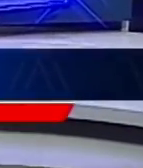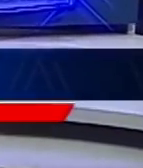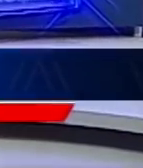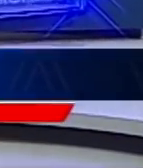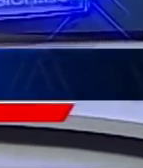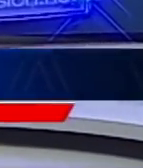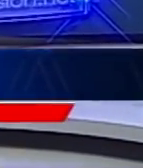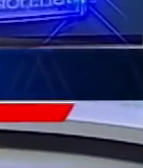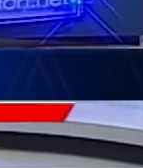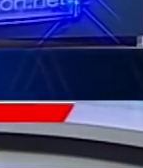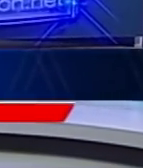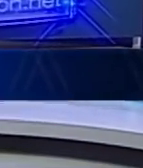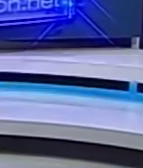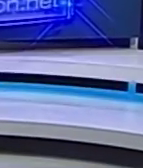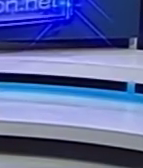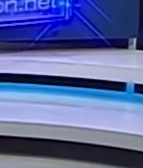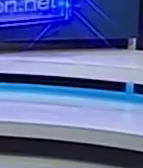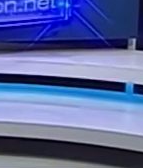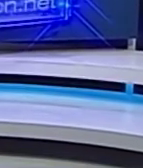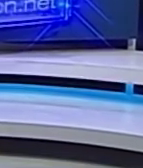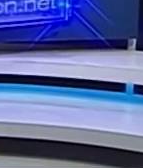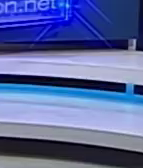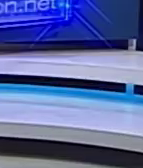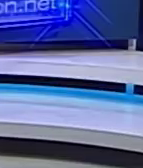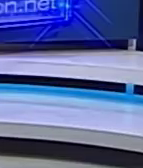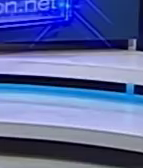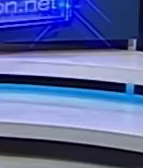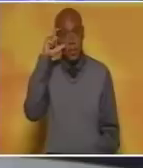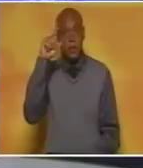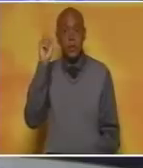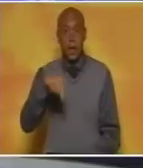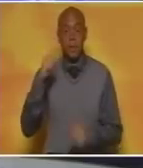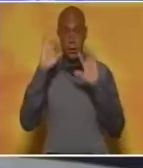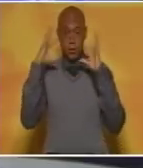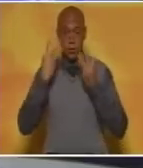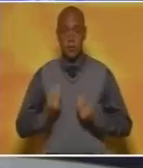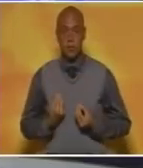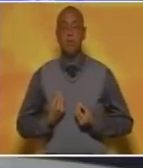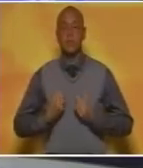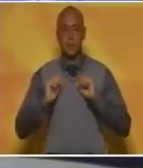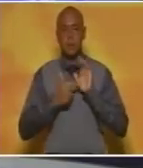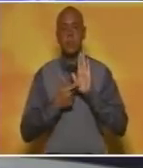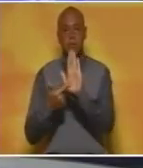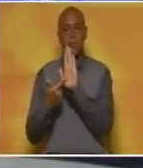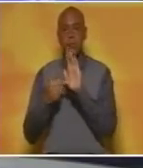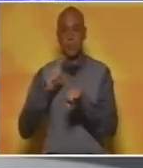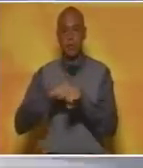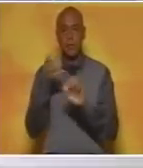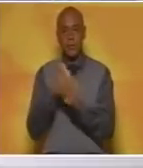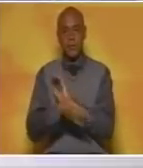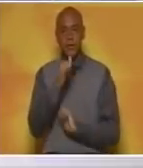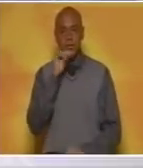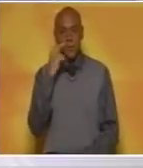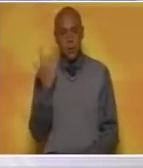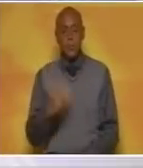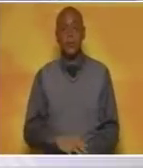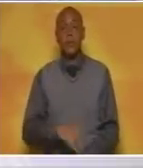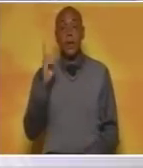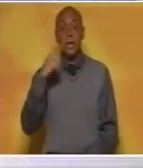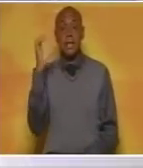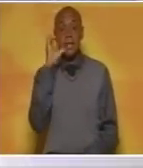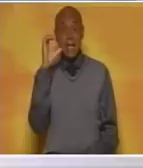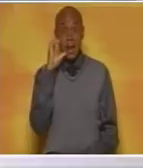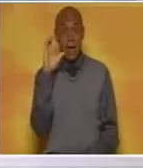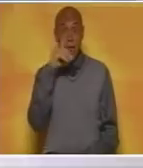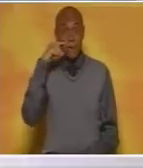noticiero Venevisión. Así es, de inmediato, Néstor Brito, Landa y Milagro Zambrano les presentamos lo que es noticia hasta ahora. Comenzamos. El Senado francés